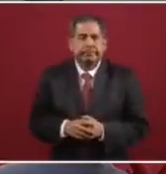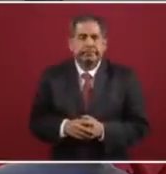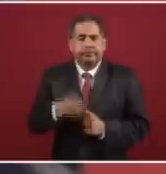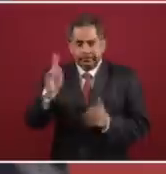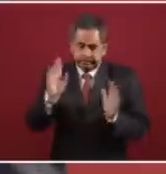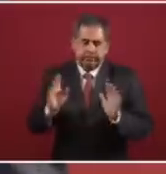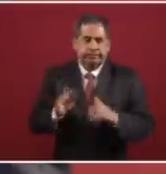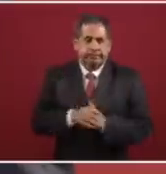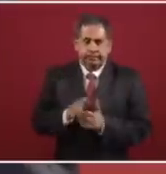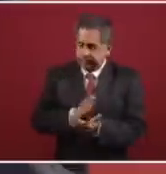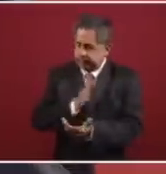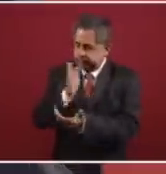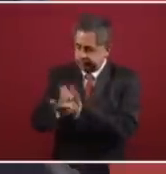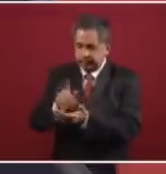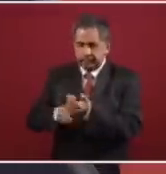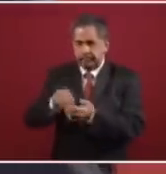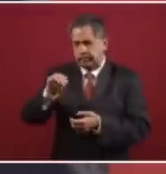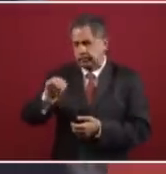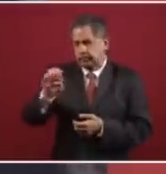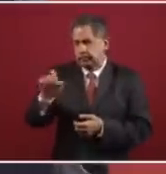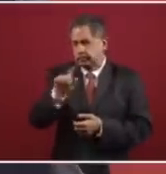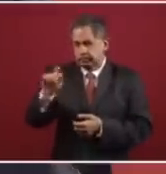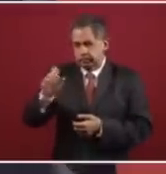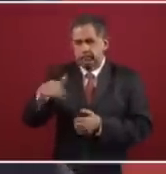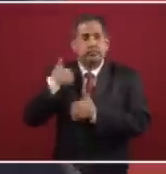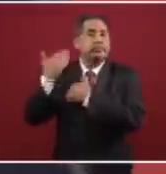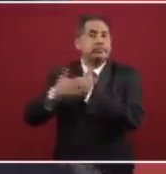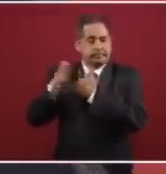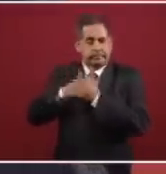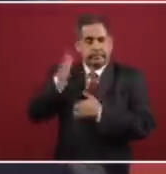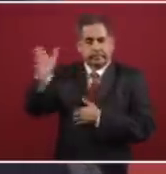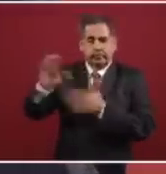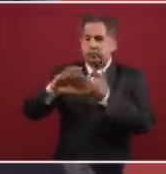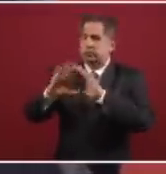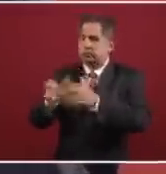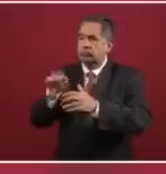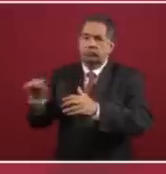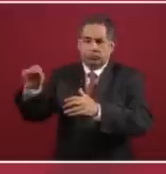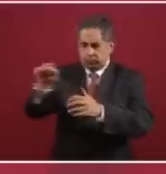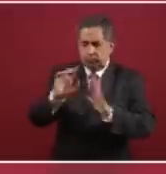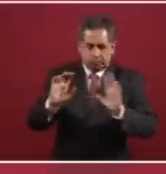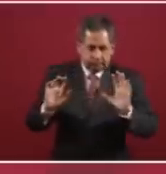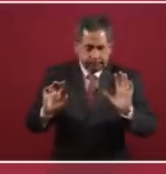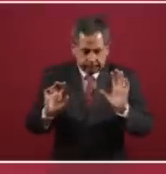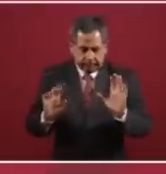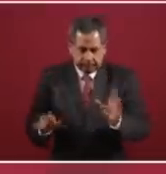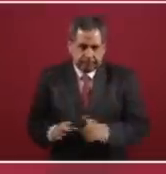Pero bueno, fuimos al Mezquital, ya voy a ir a las comunidades.